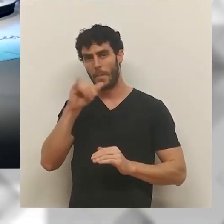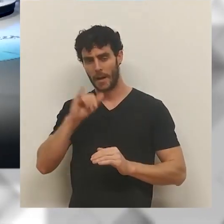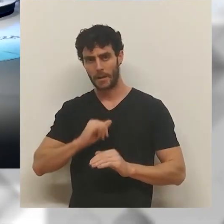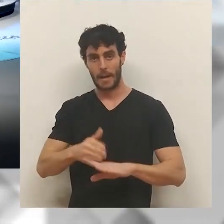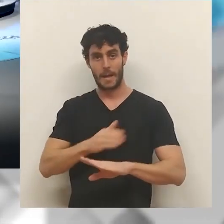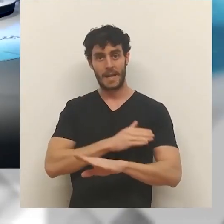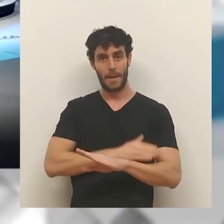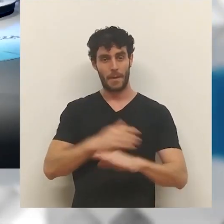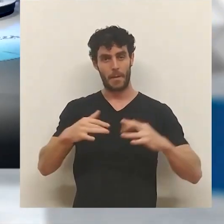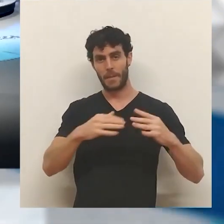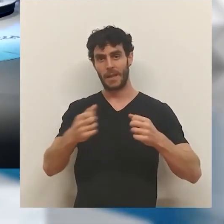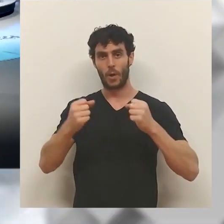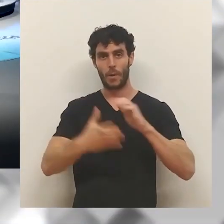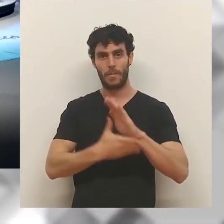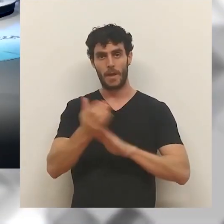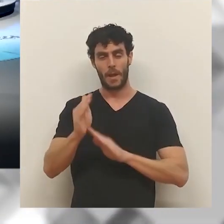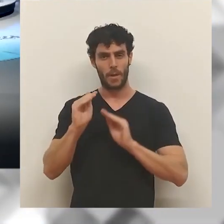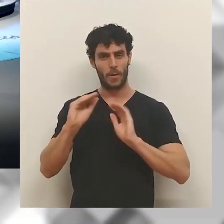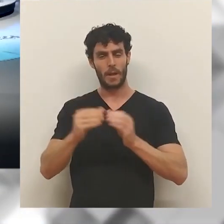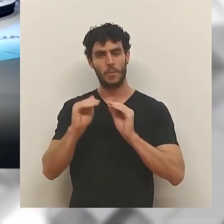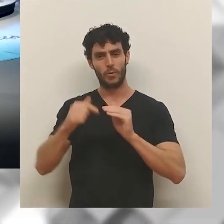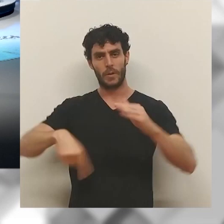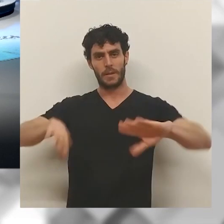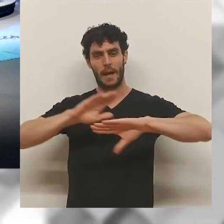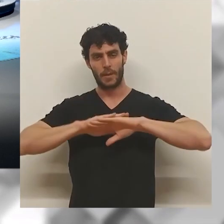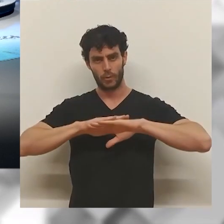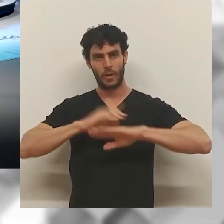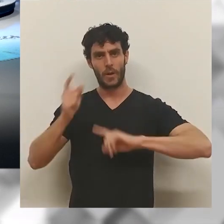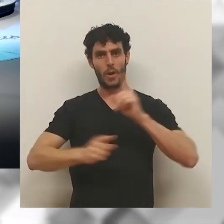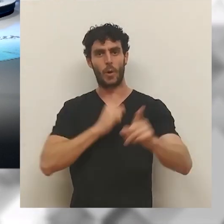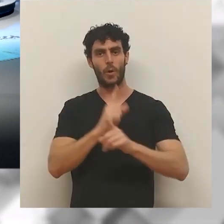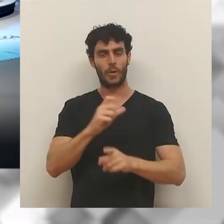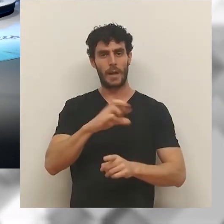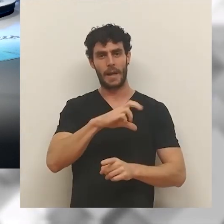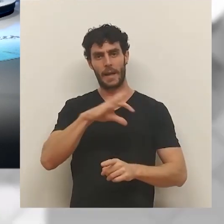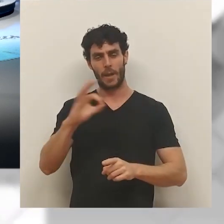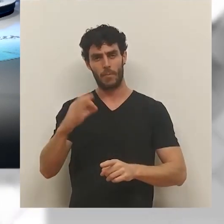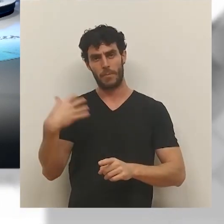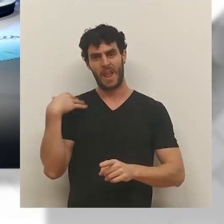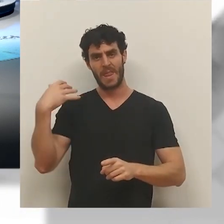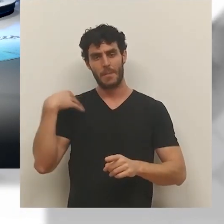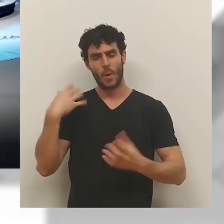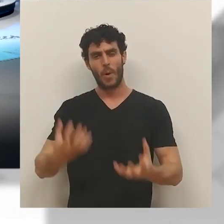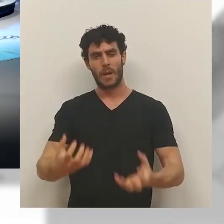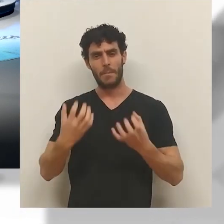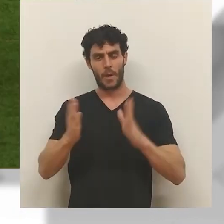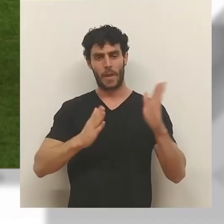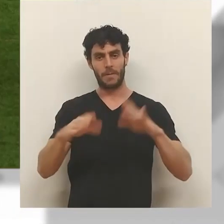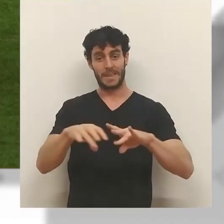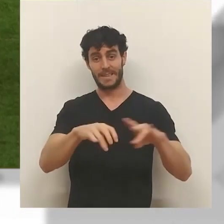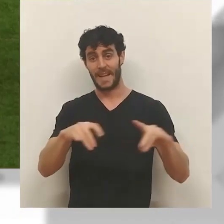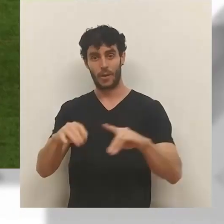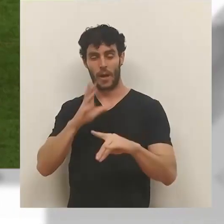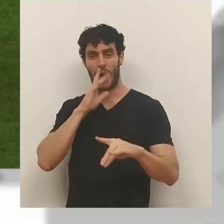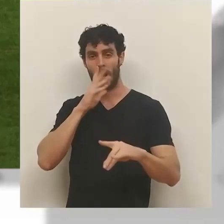Son las palabras de Diego Martínez en la previa del partido de Copa Federación que los suyos disputan esta noche en casa ante el Laredo. Después de